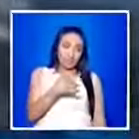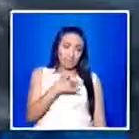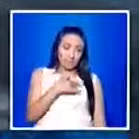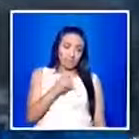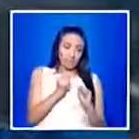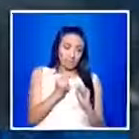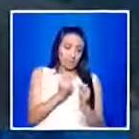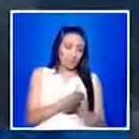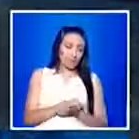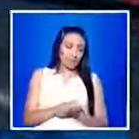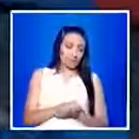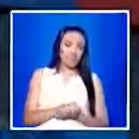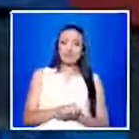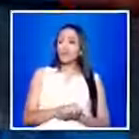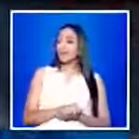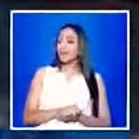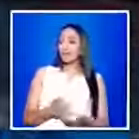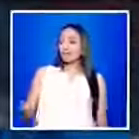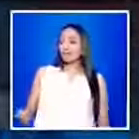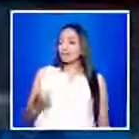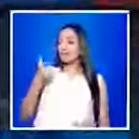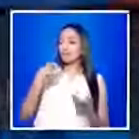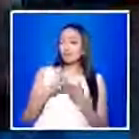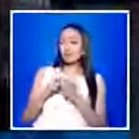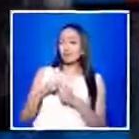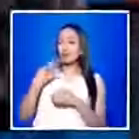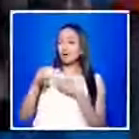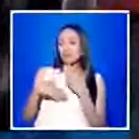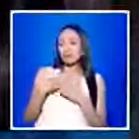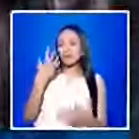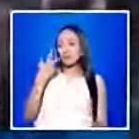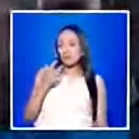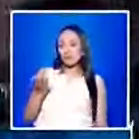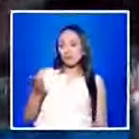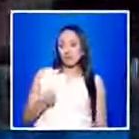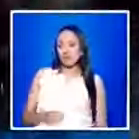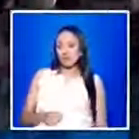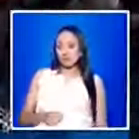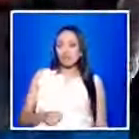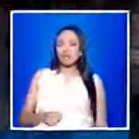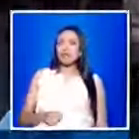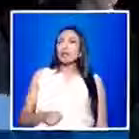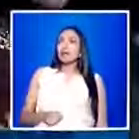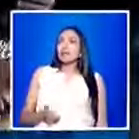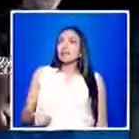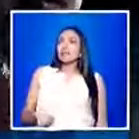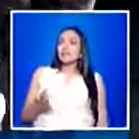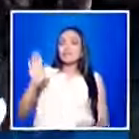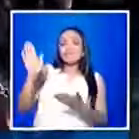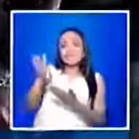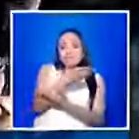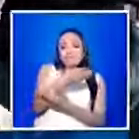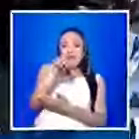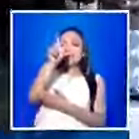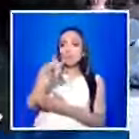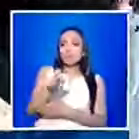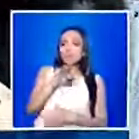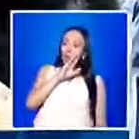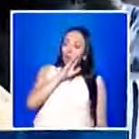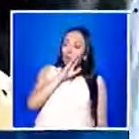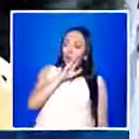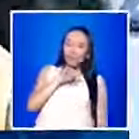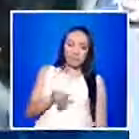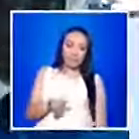Es algo con lo que nosotros peleamos todos los días, luchamos todos los días. Es justamente el poder retirar de esos espacios que son